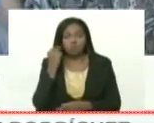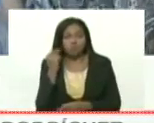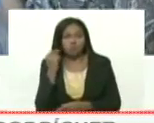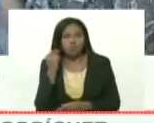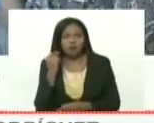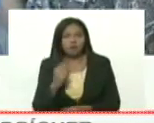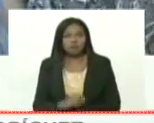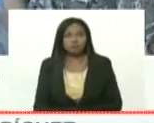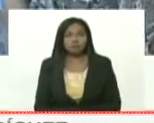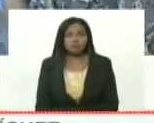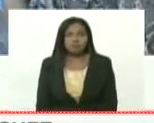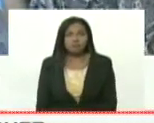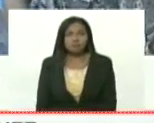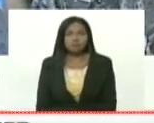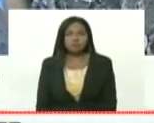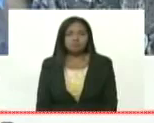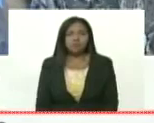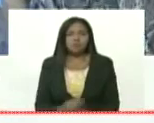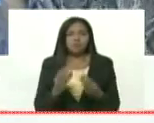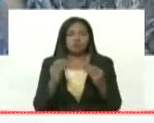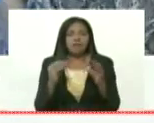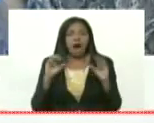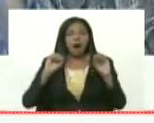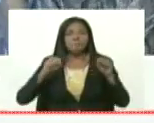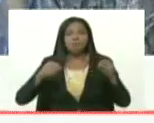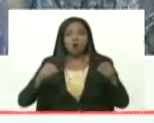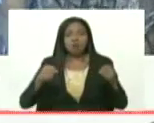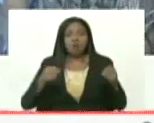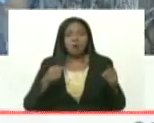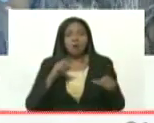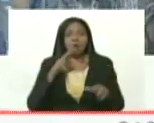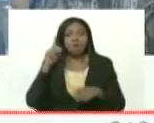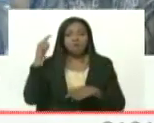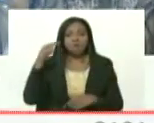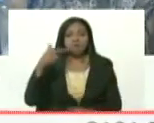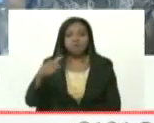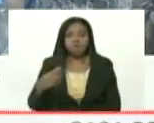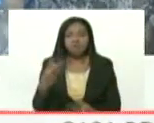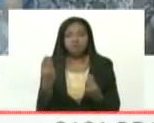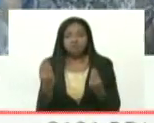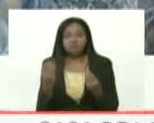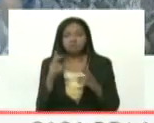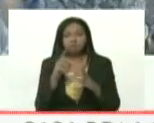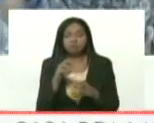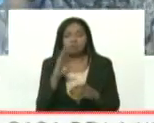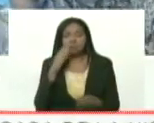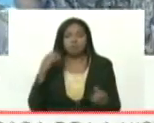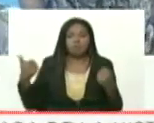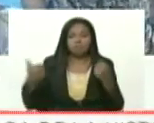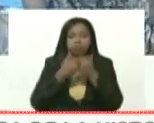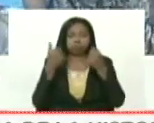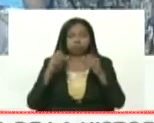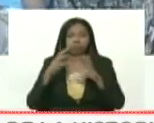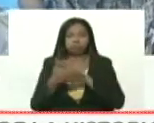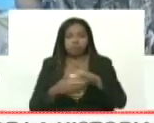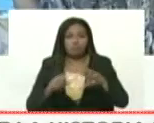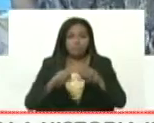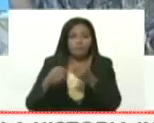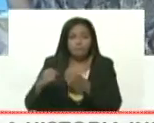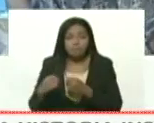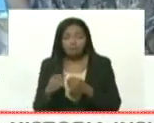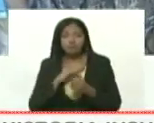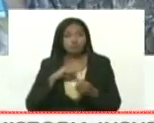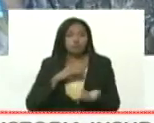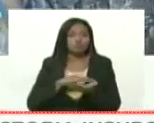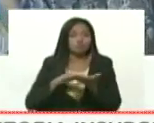Bueno, la proliferación de tantas motos como medio de transporte, ¿cuántos muchachos sufren accidentes, tienen problemas y debemos tener la